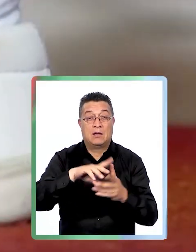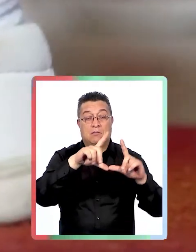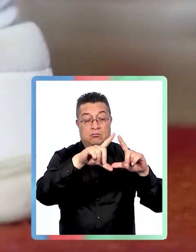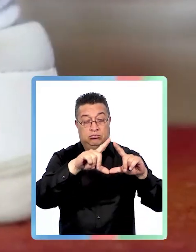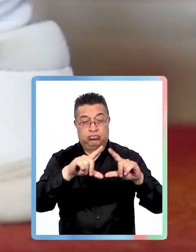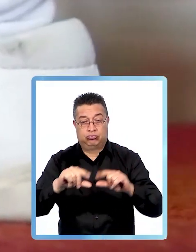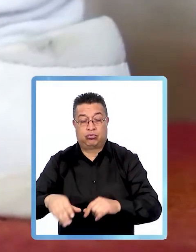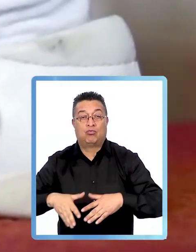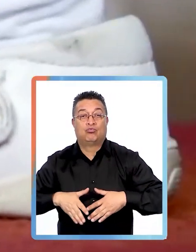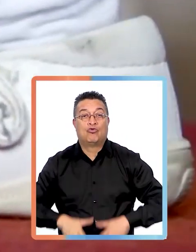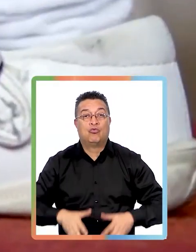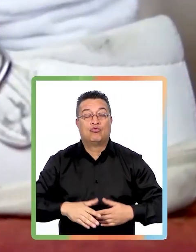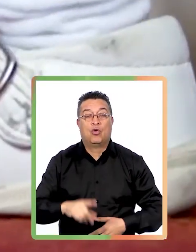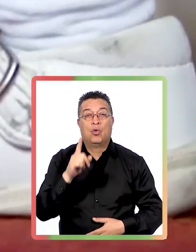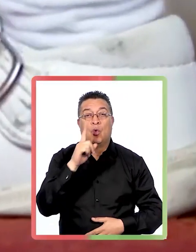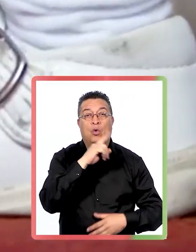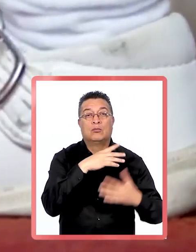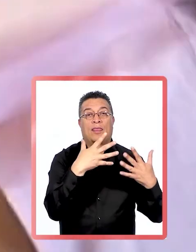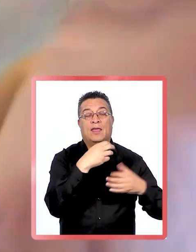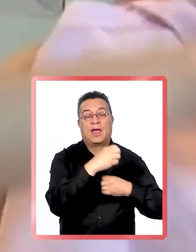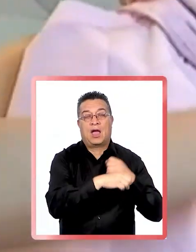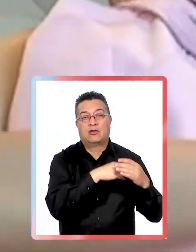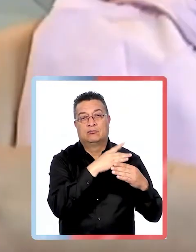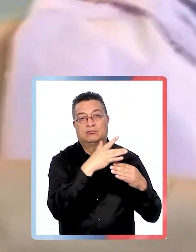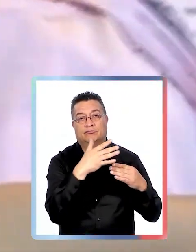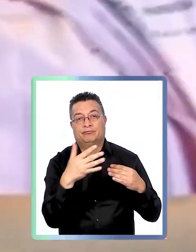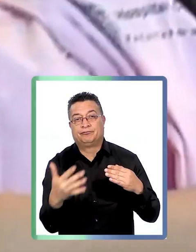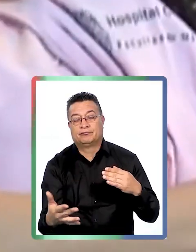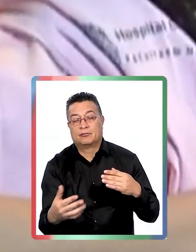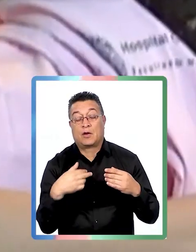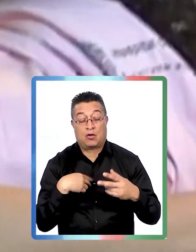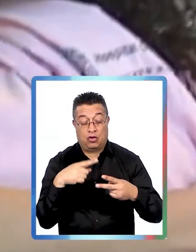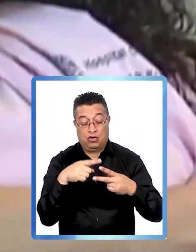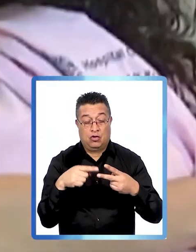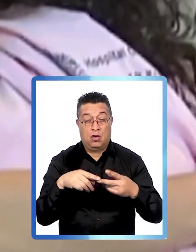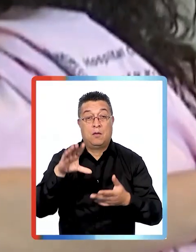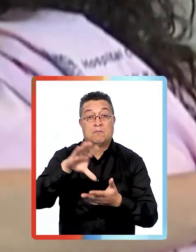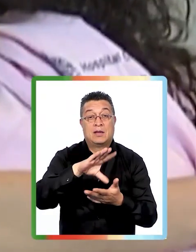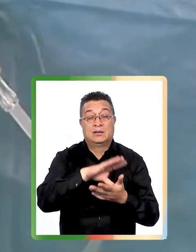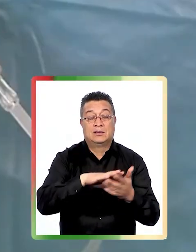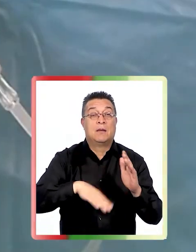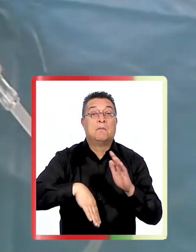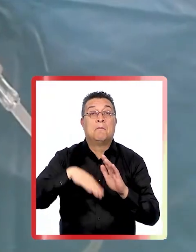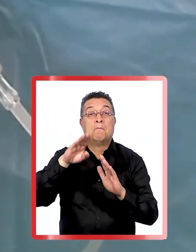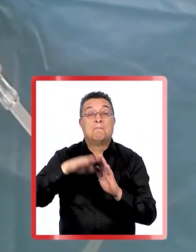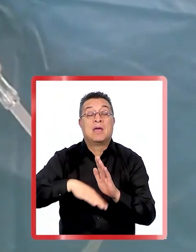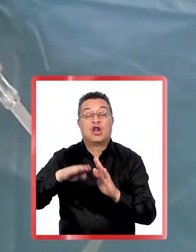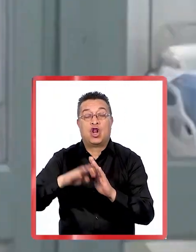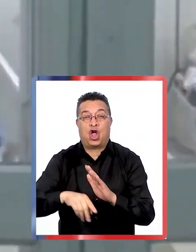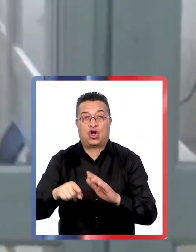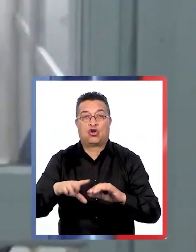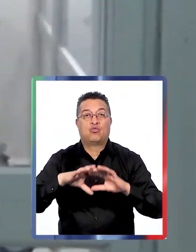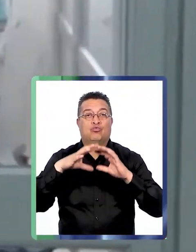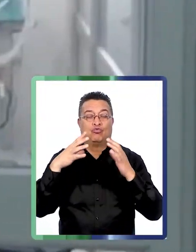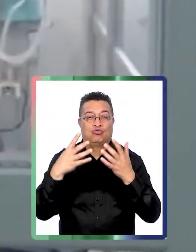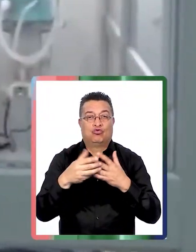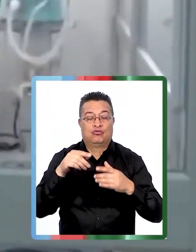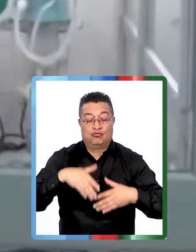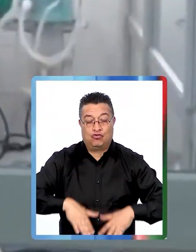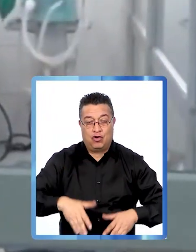ha reducido su natalidad en la última década y uno de los 2 países del mundo con menor natalidad en la